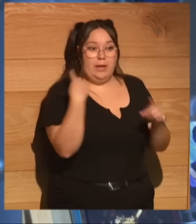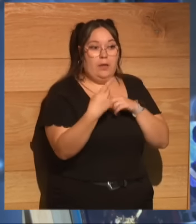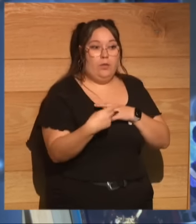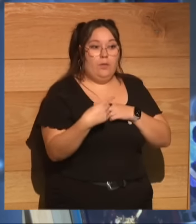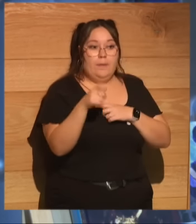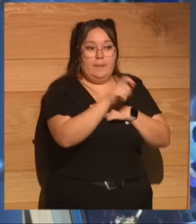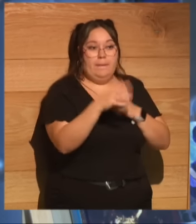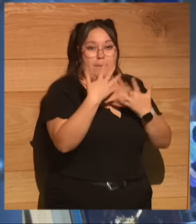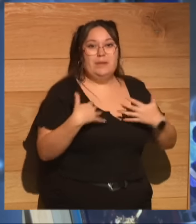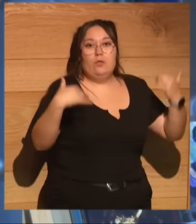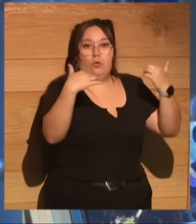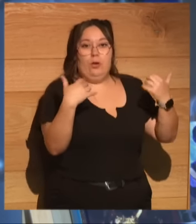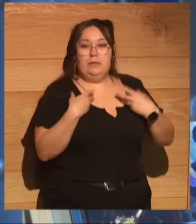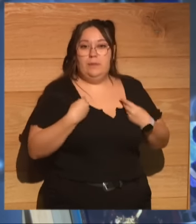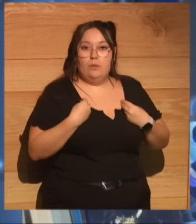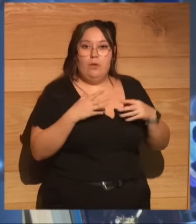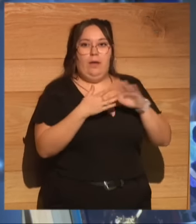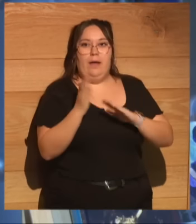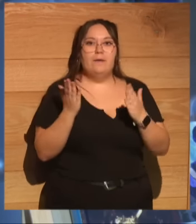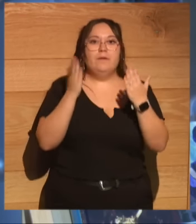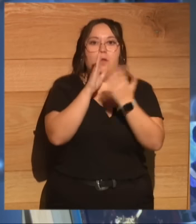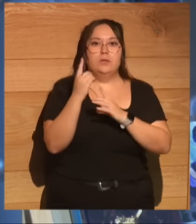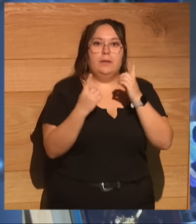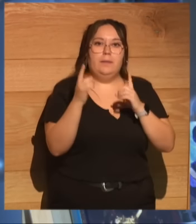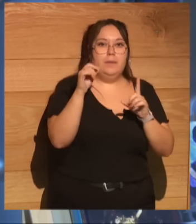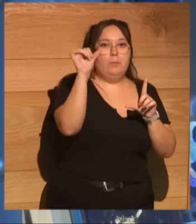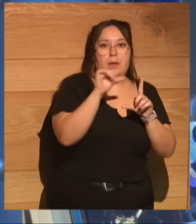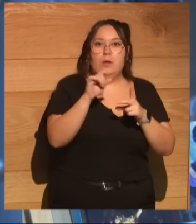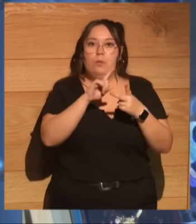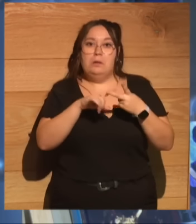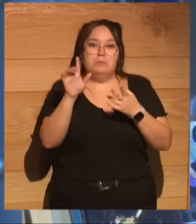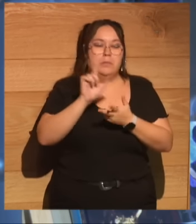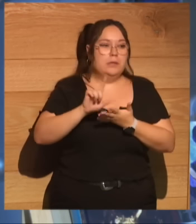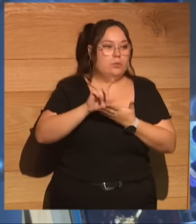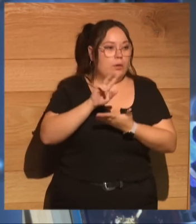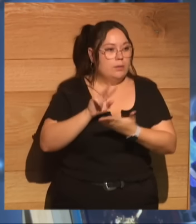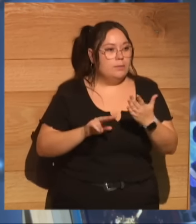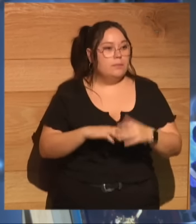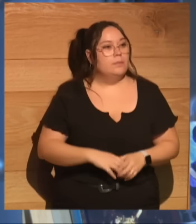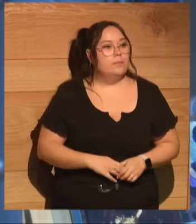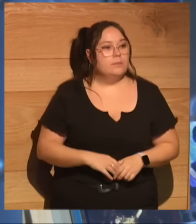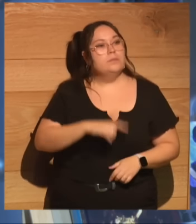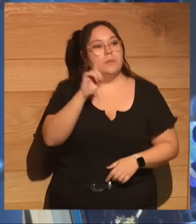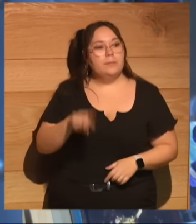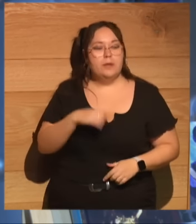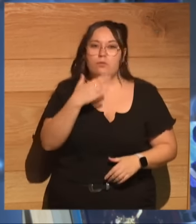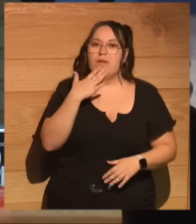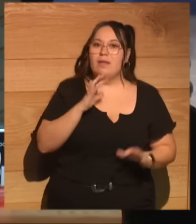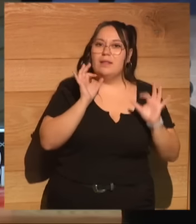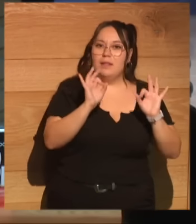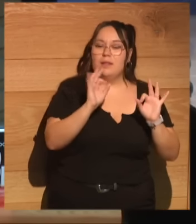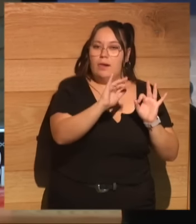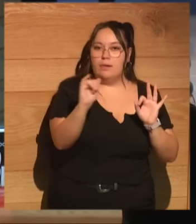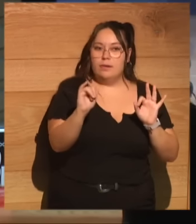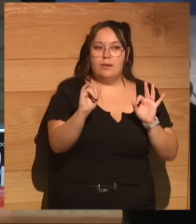de espectadores enfrentándose a según qué cintas o leyendo según qué literatura. Incluso yo creo que hay una edad determinada, ¿no?